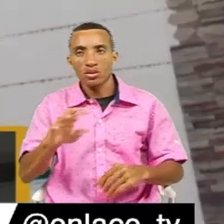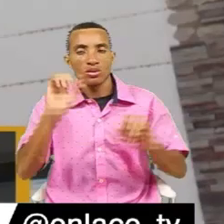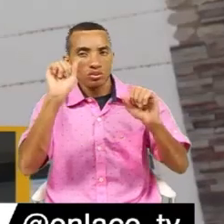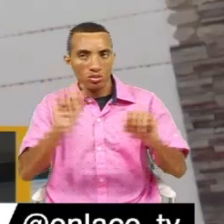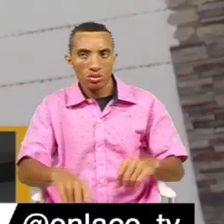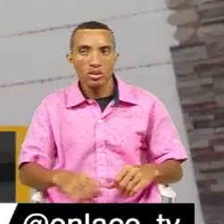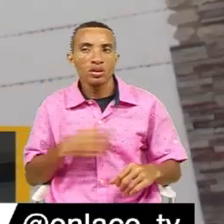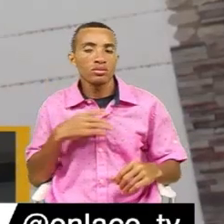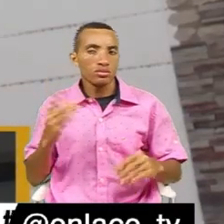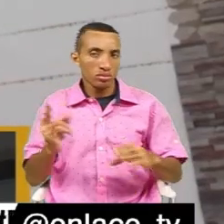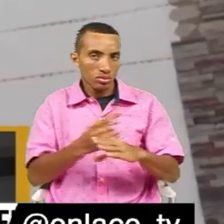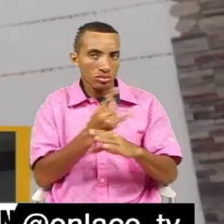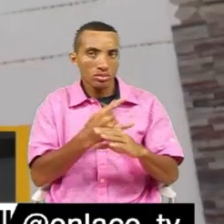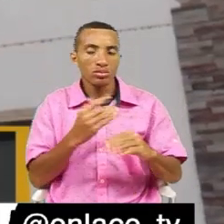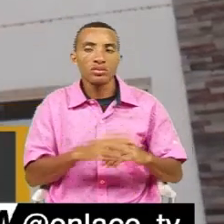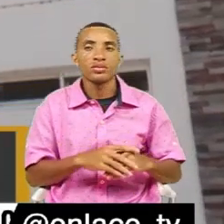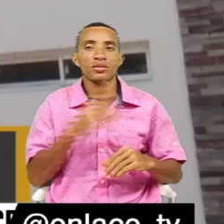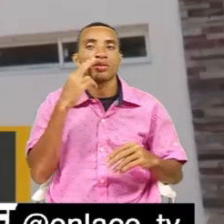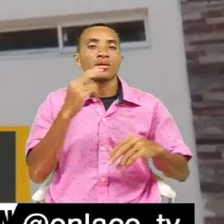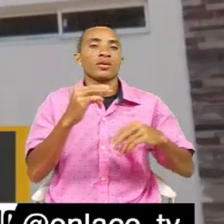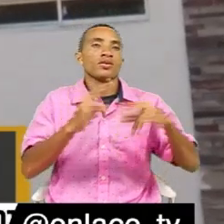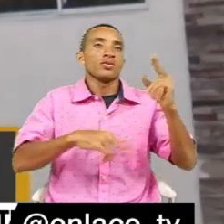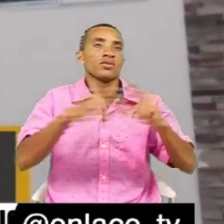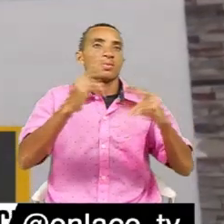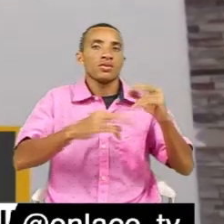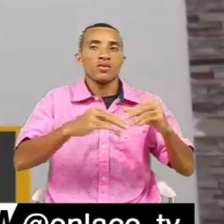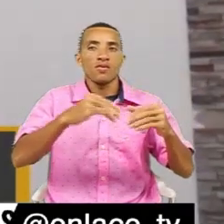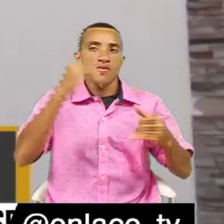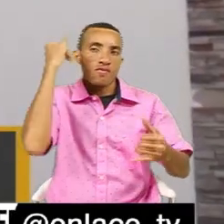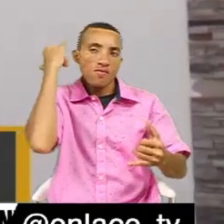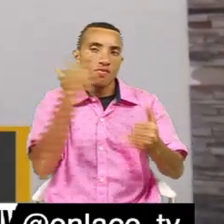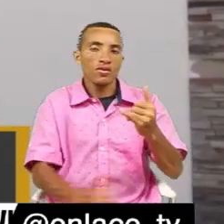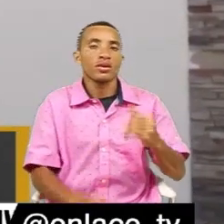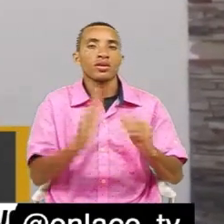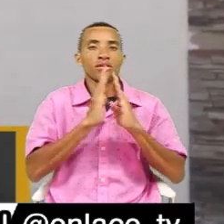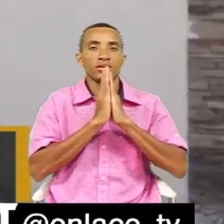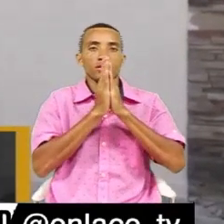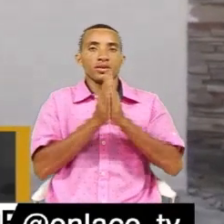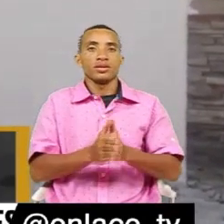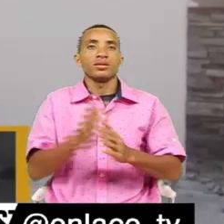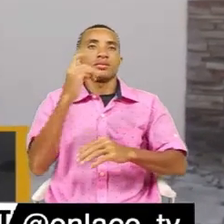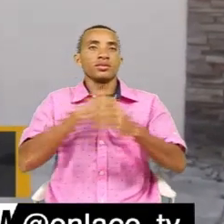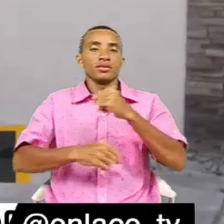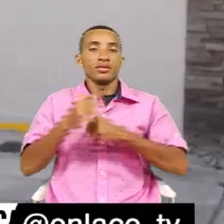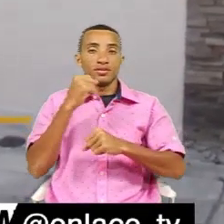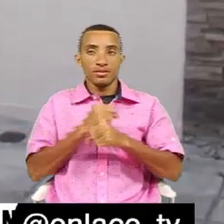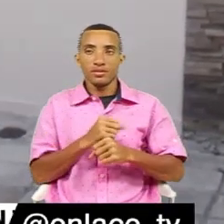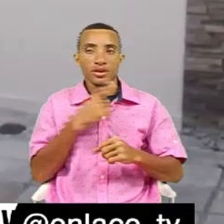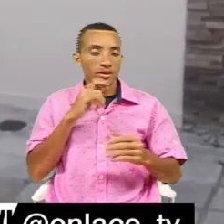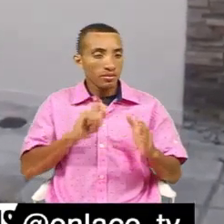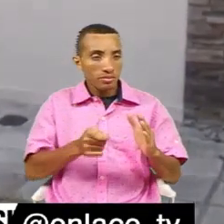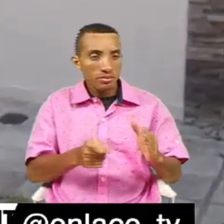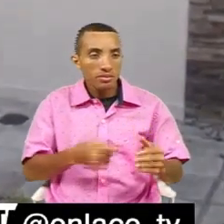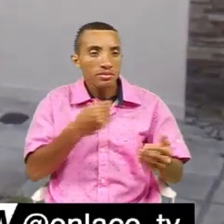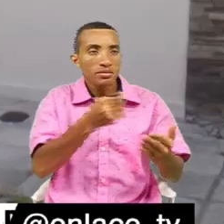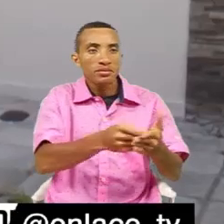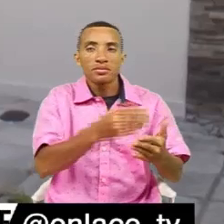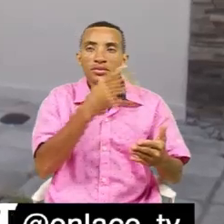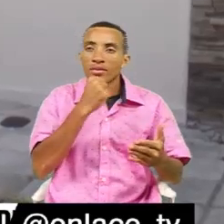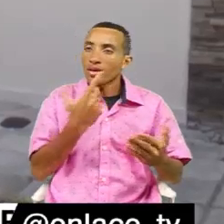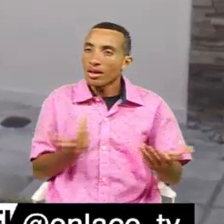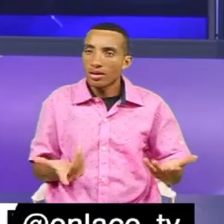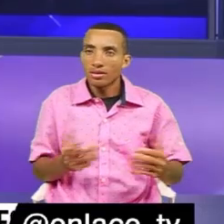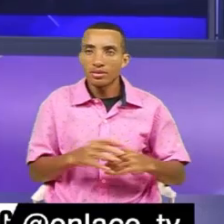La construcción fue finalizada en diciembre pasado y hasta ahora no han recibido llaves, por lo que esperan que se haga lo más pronto